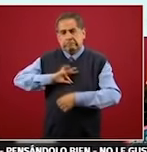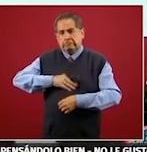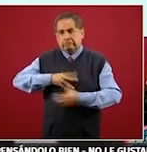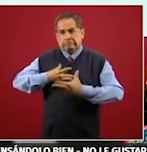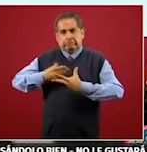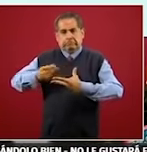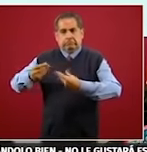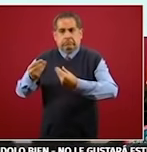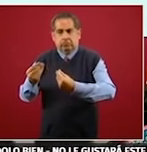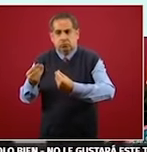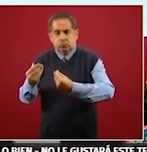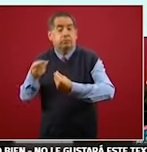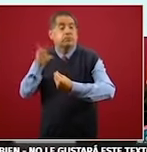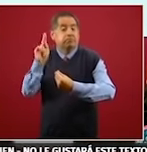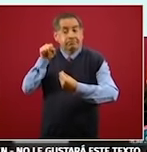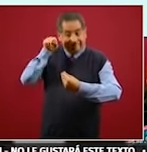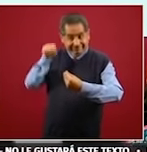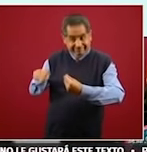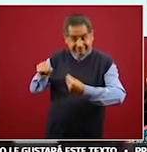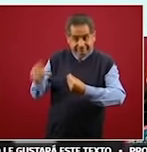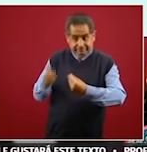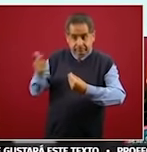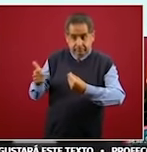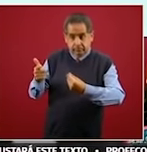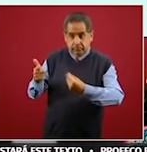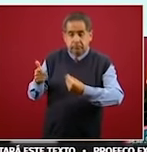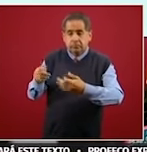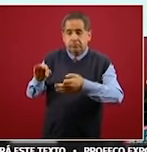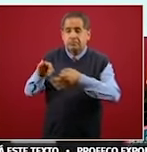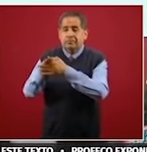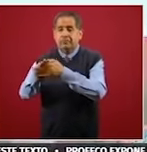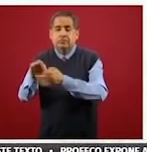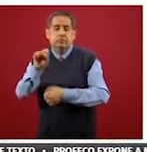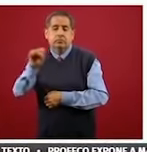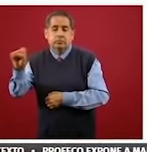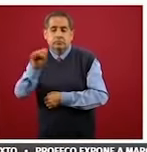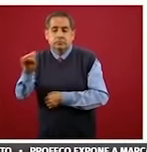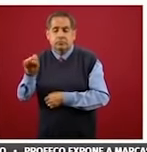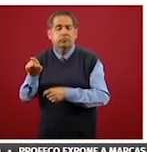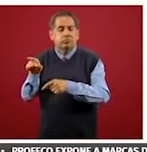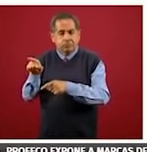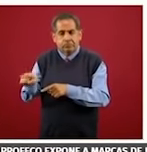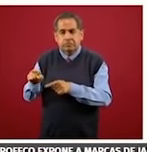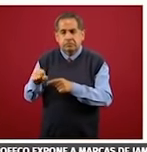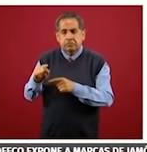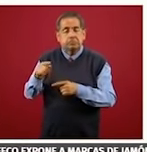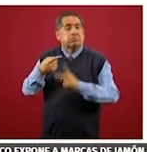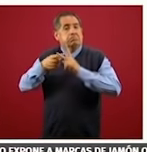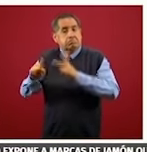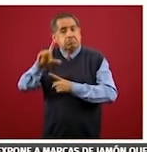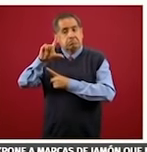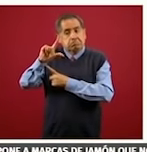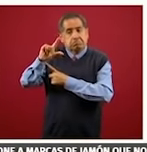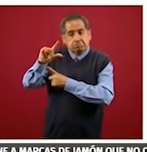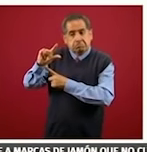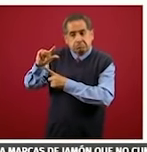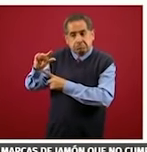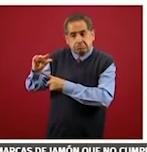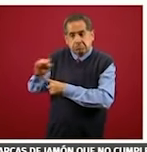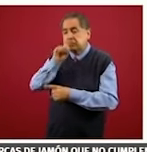pero aún así en Gómez Palacio, que está próxima a Saltillo, tenemos ya continuamente este descenso. Lo tenemos también